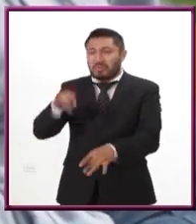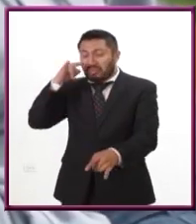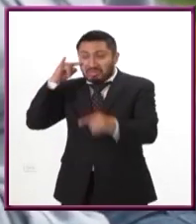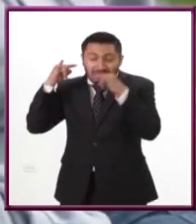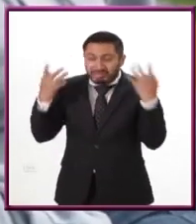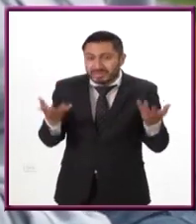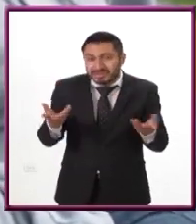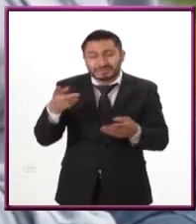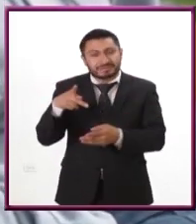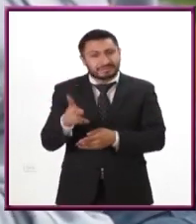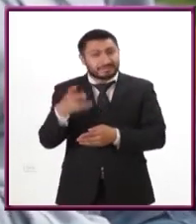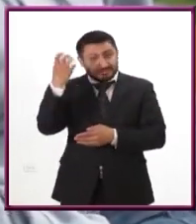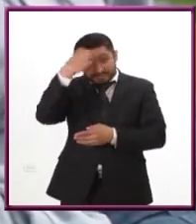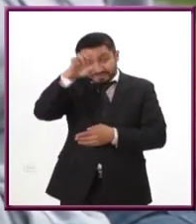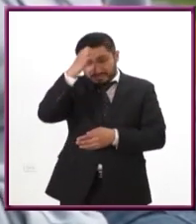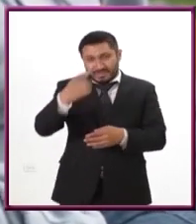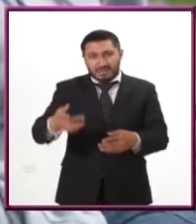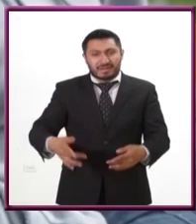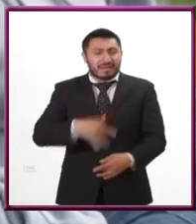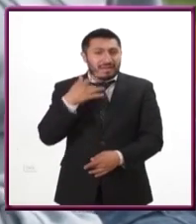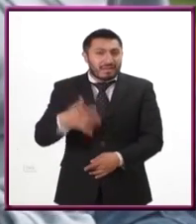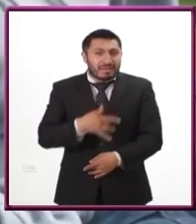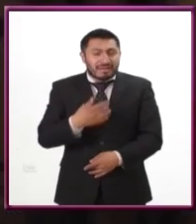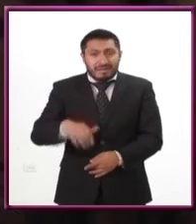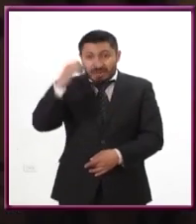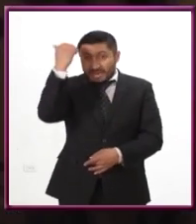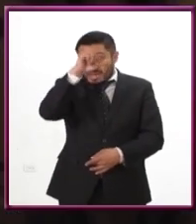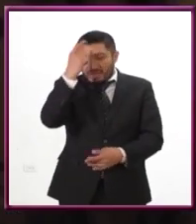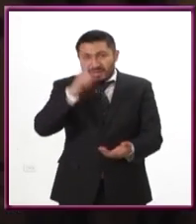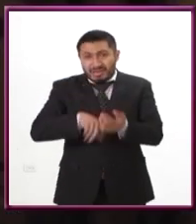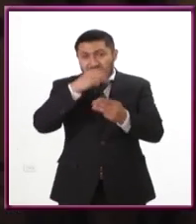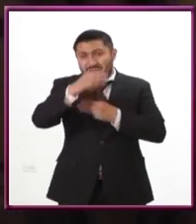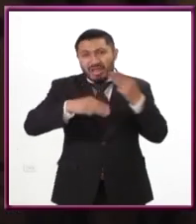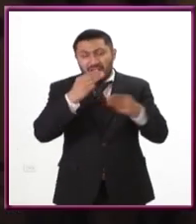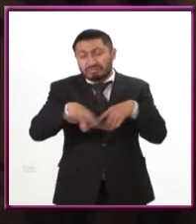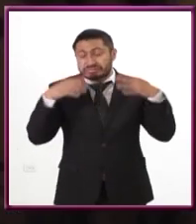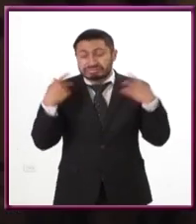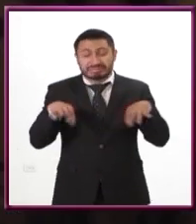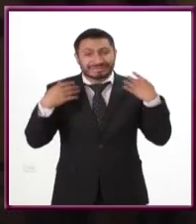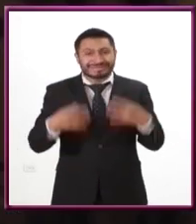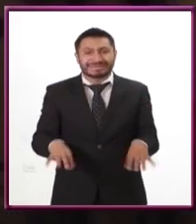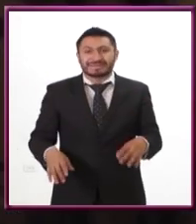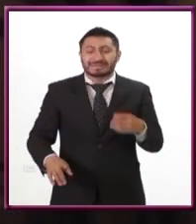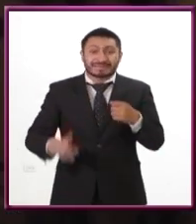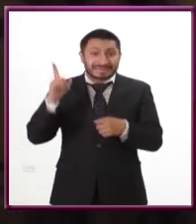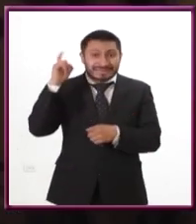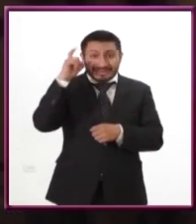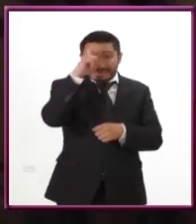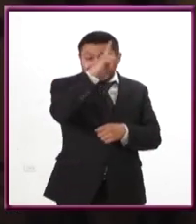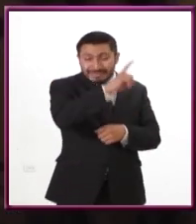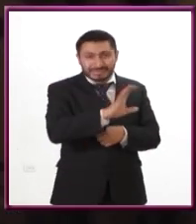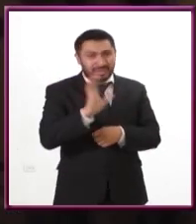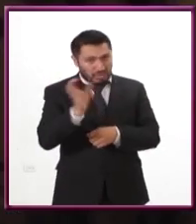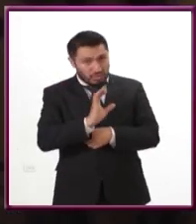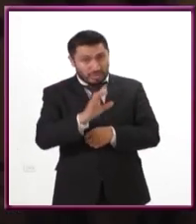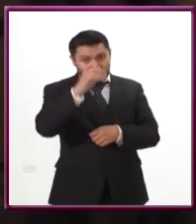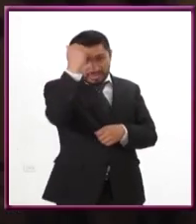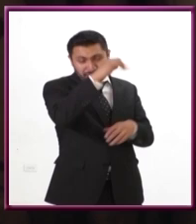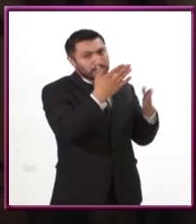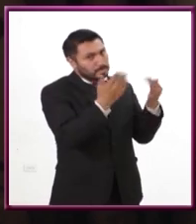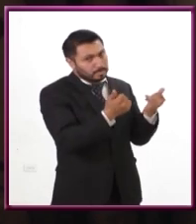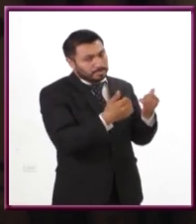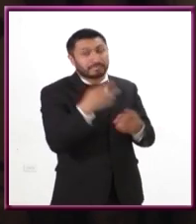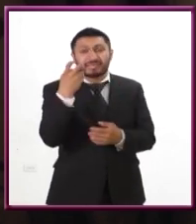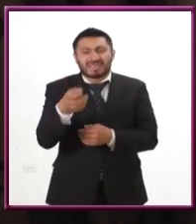sutil. La experiencia sensorial de un niño autista del mundo es más intensa y caótica que la de un niño sin